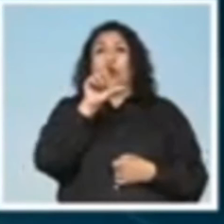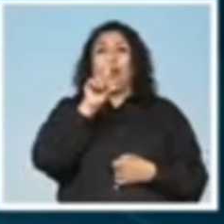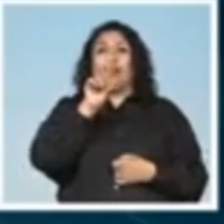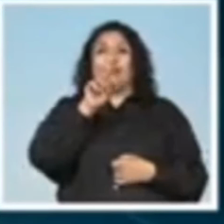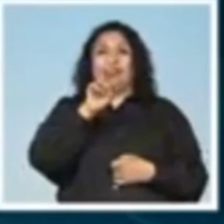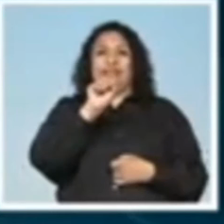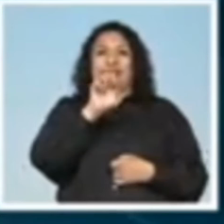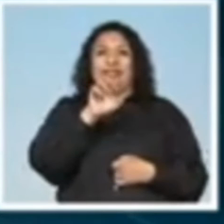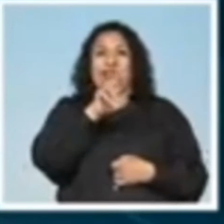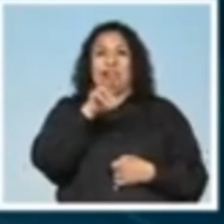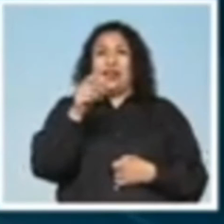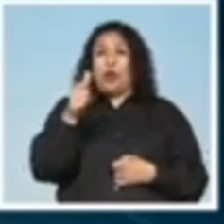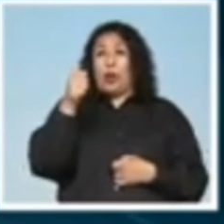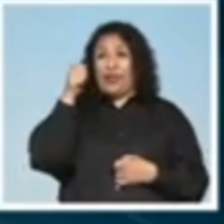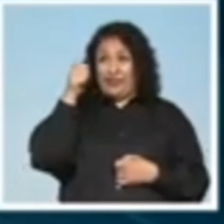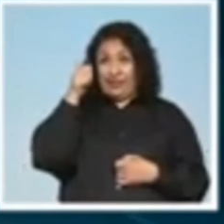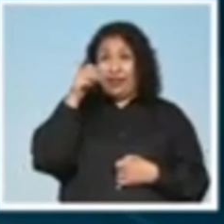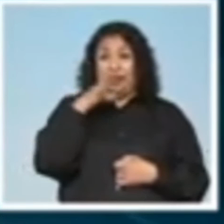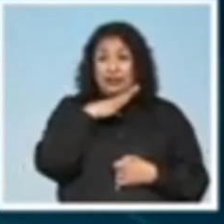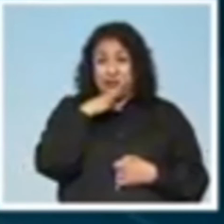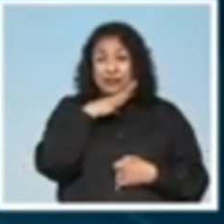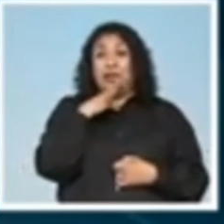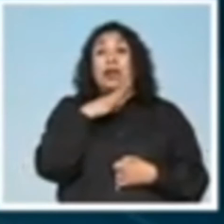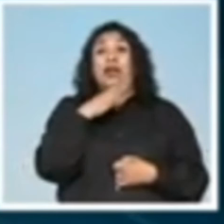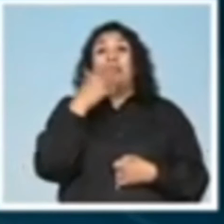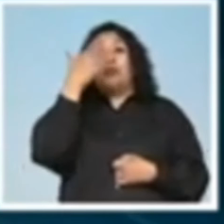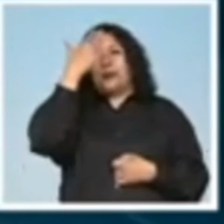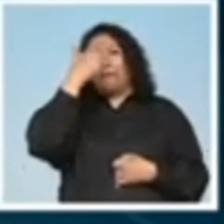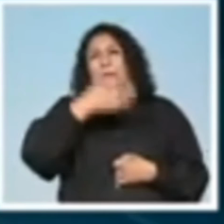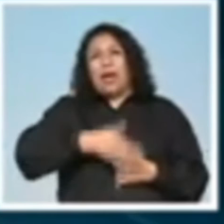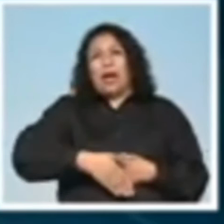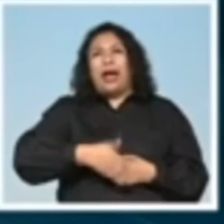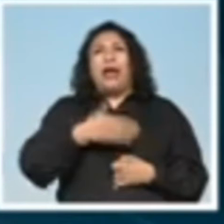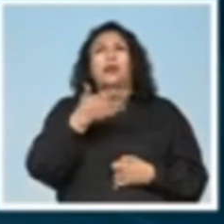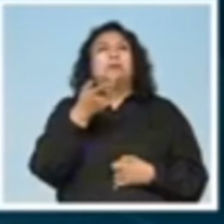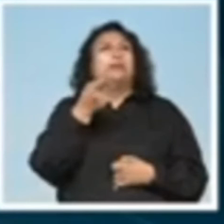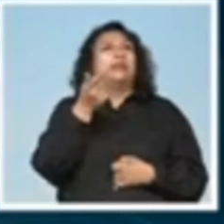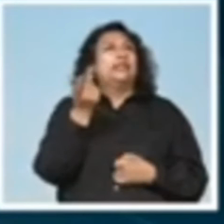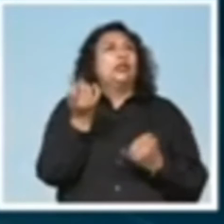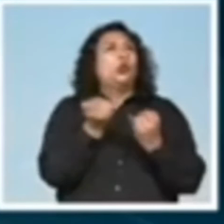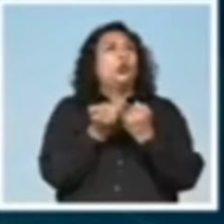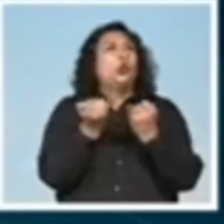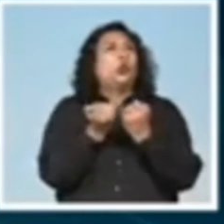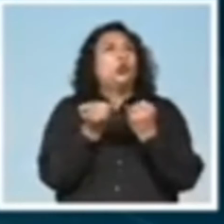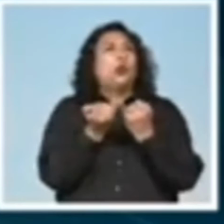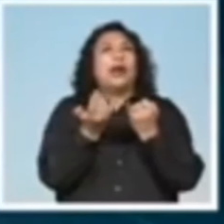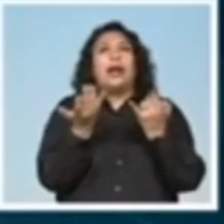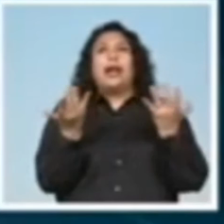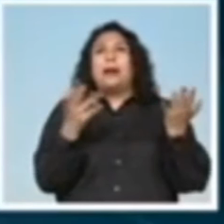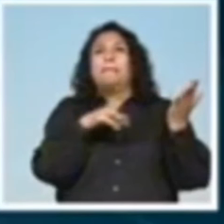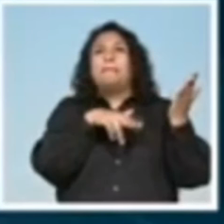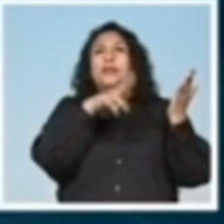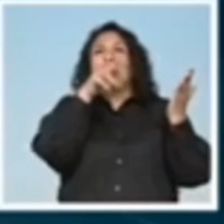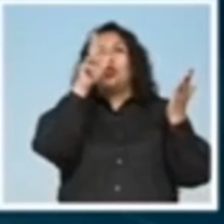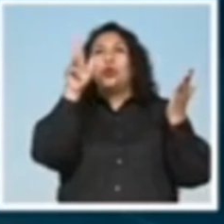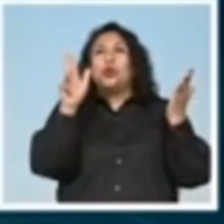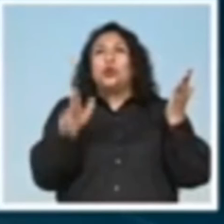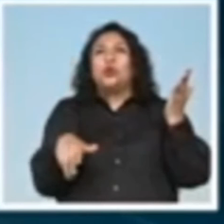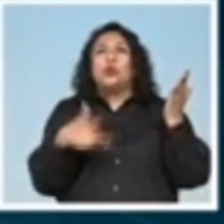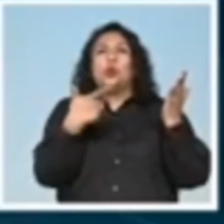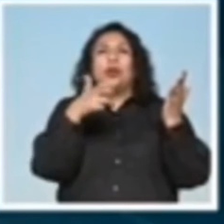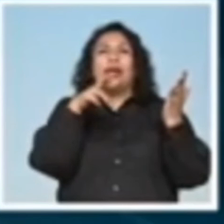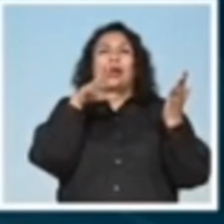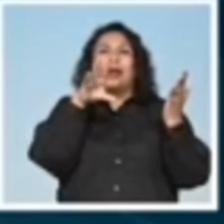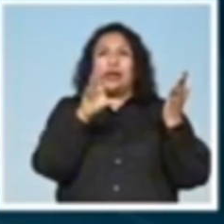Serrano, que está atrás de ti, que está tapado y que es como si fuera una pintura del